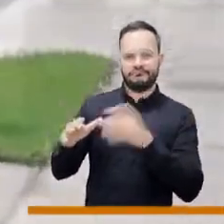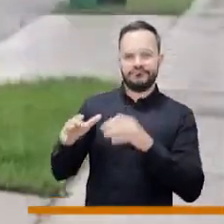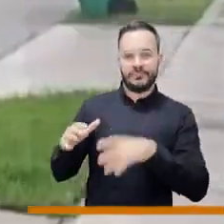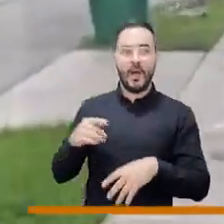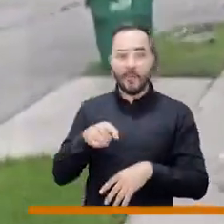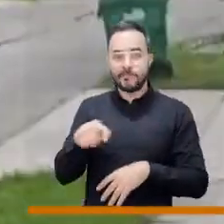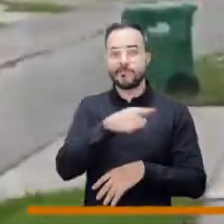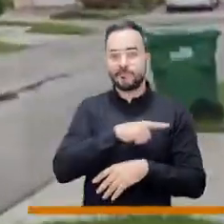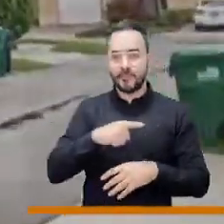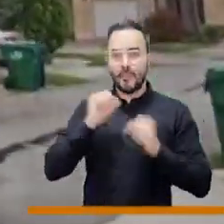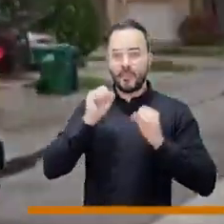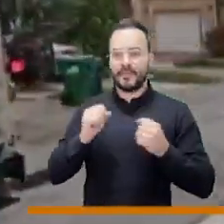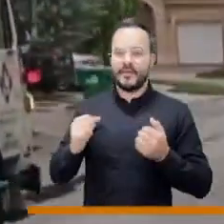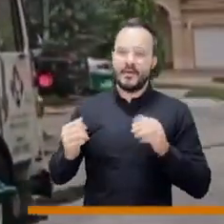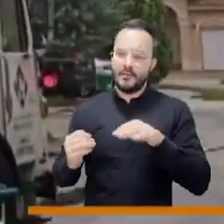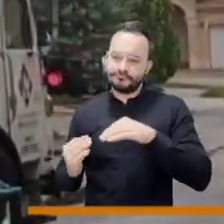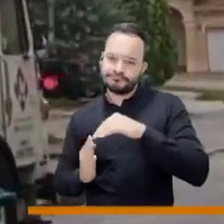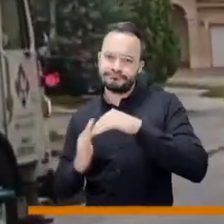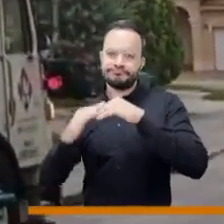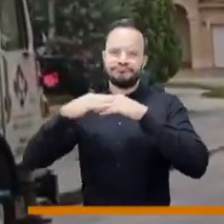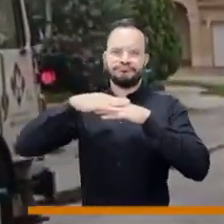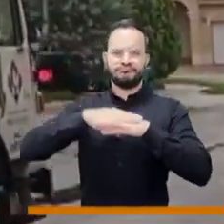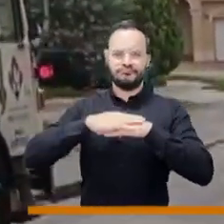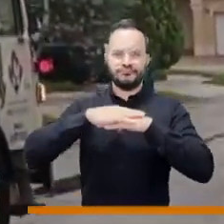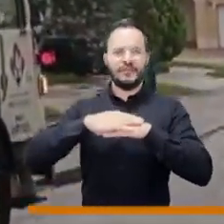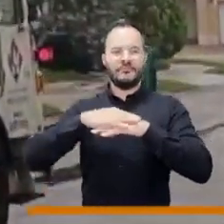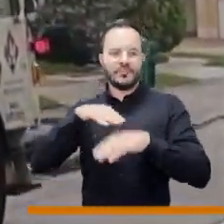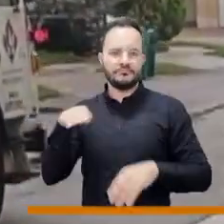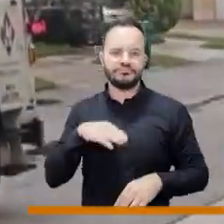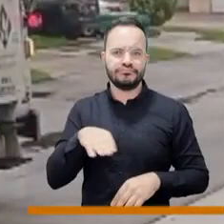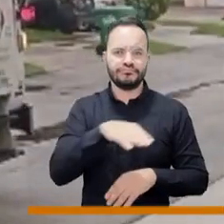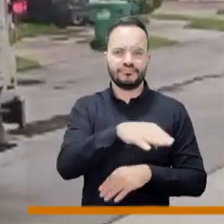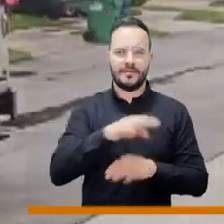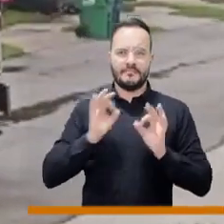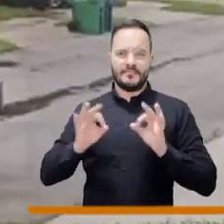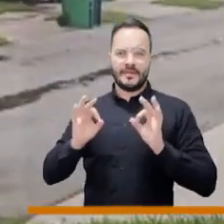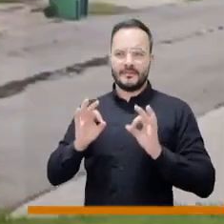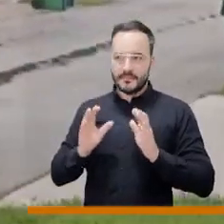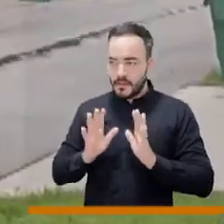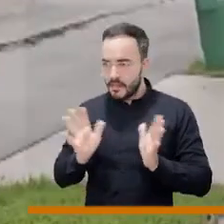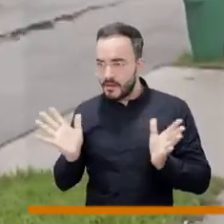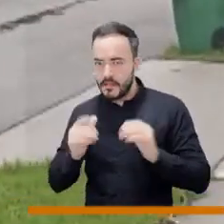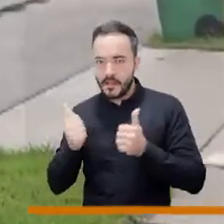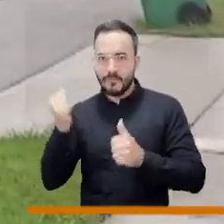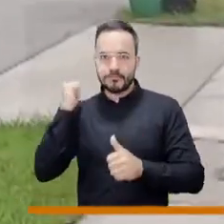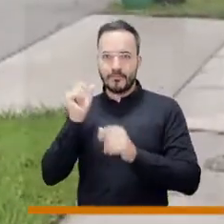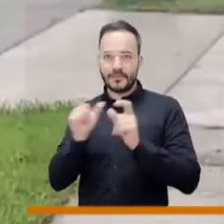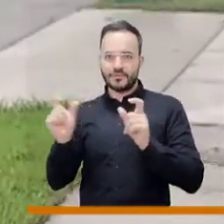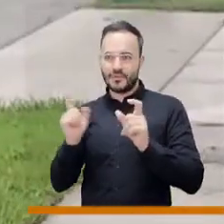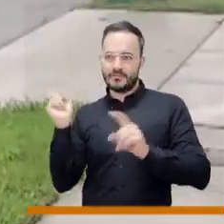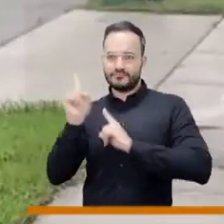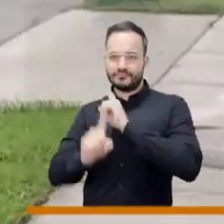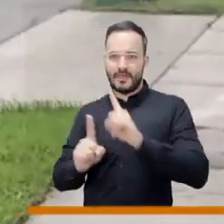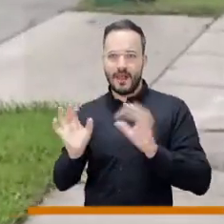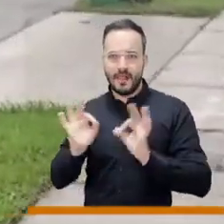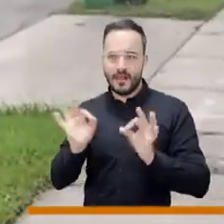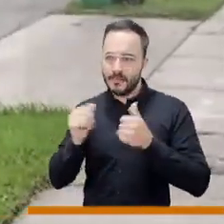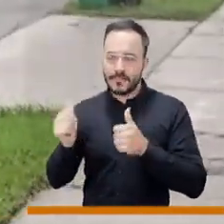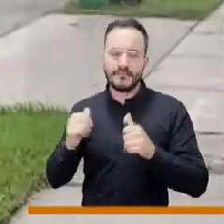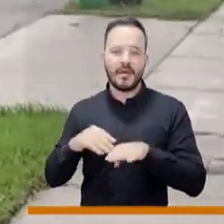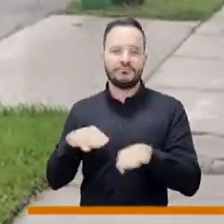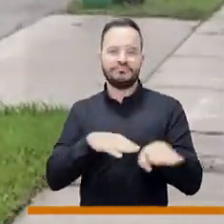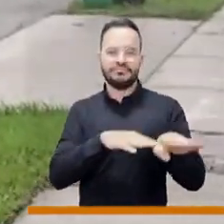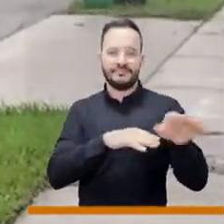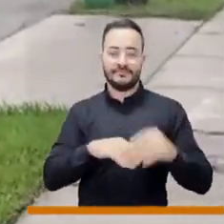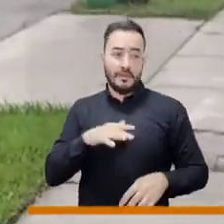mecanismo de cargar estos contenedores y así evitar que tengan personas atrás. Y entonces ahí nosotros empezamos a revisar y a cuestionar, porque